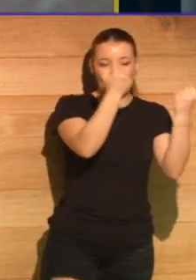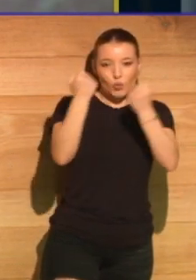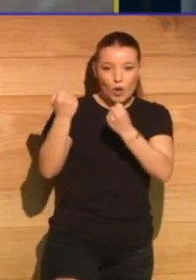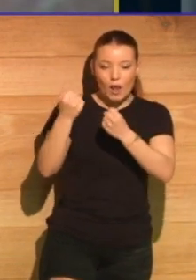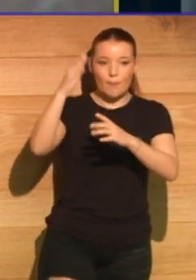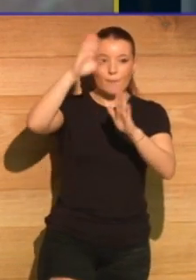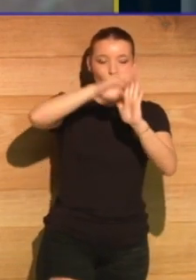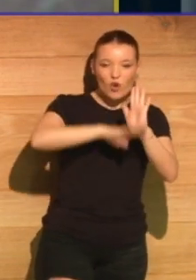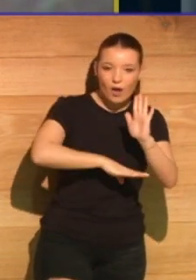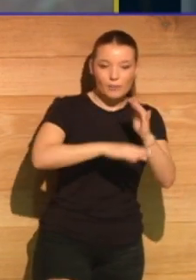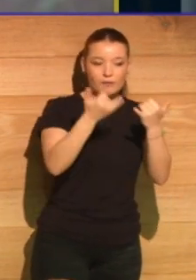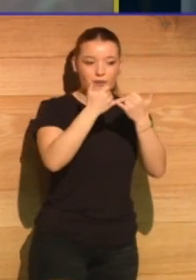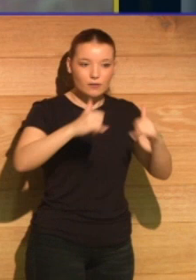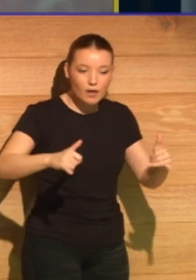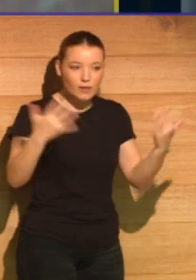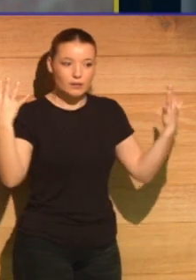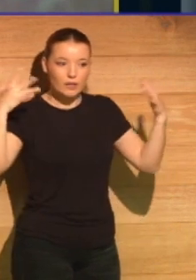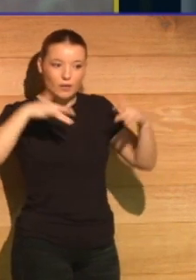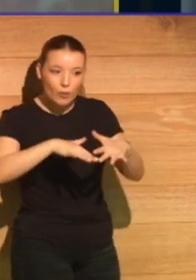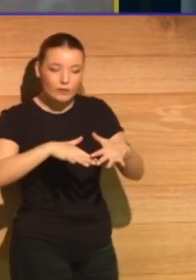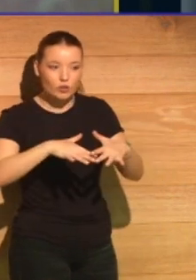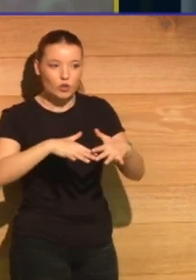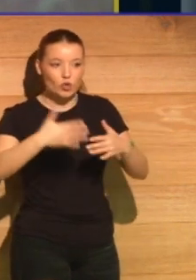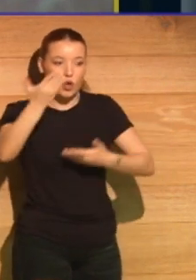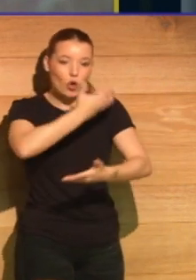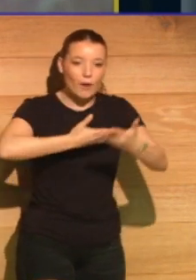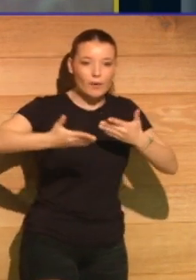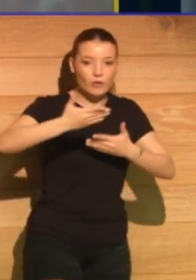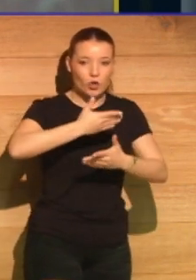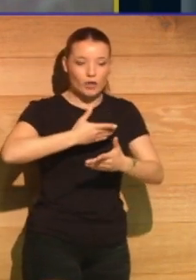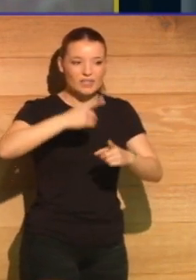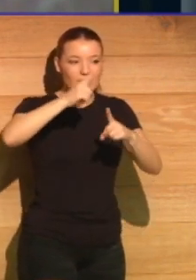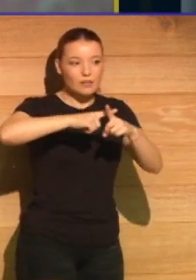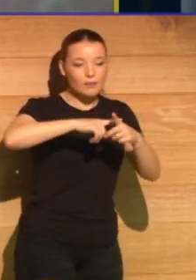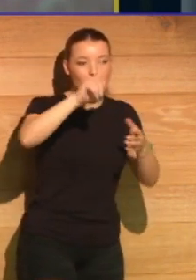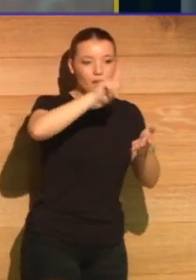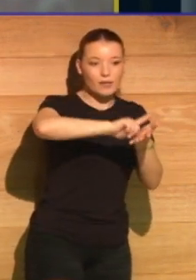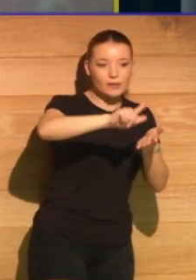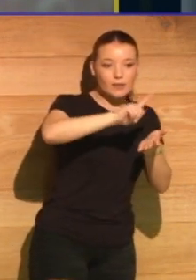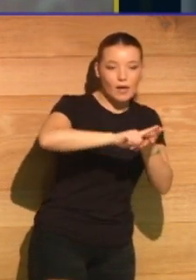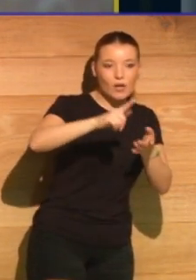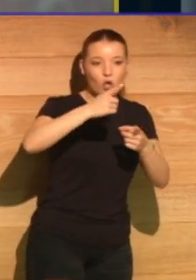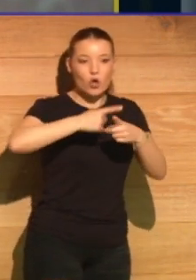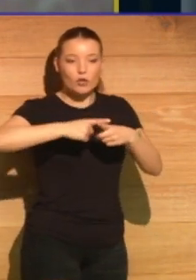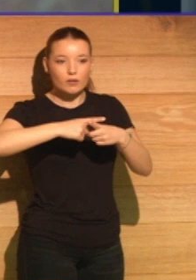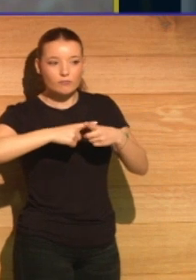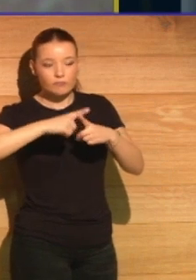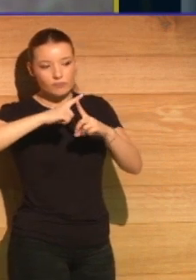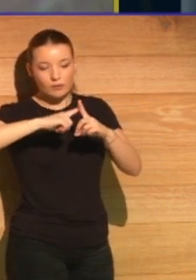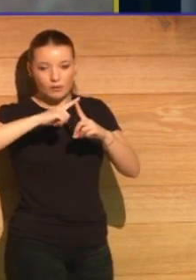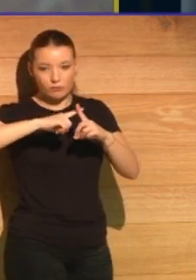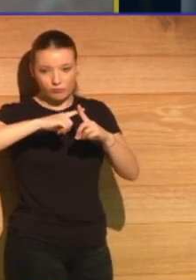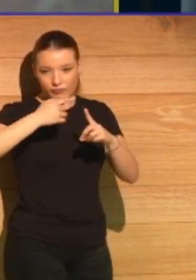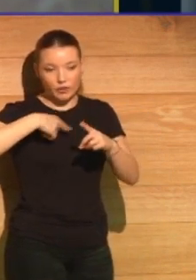programas, festivales, encuentros, colaboraciones a nivel literario, a nivel, pues no sé, que no voy a decir